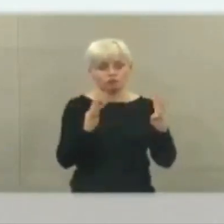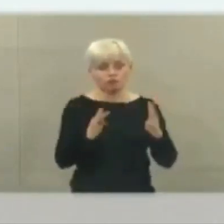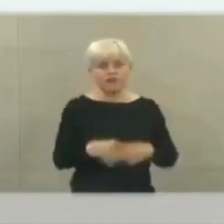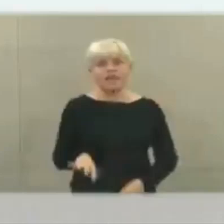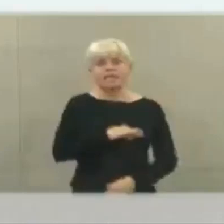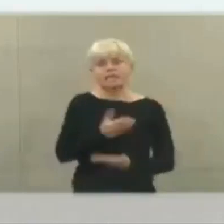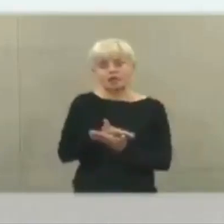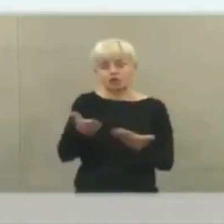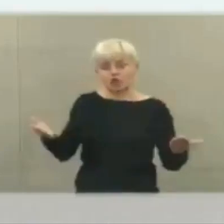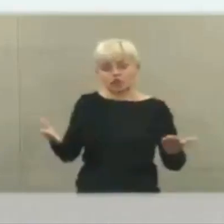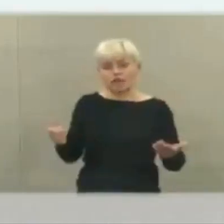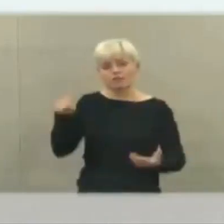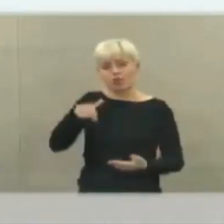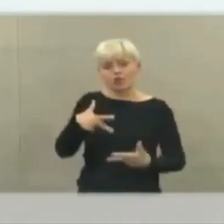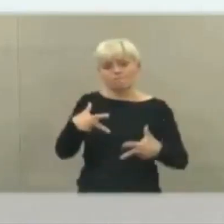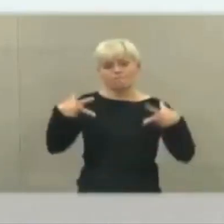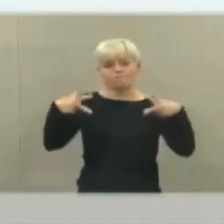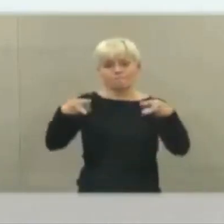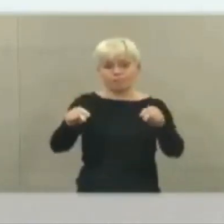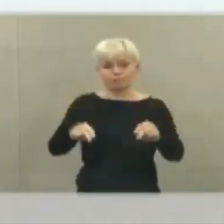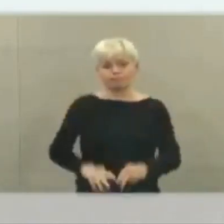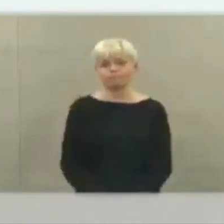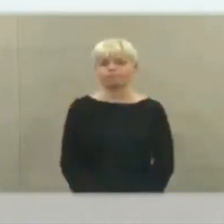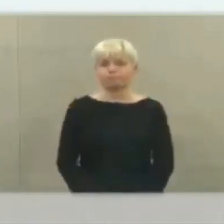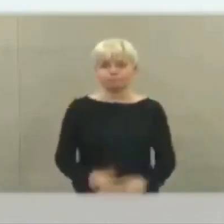Señorías, se levanta la sesión.